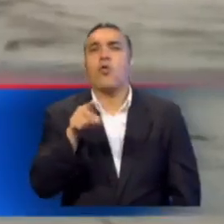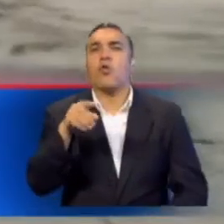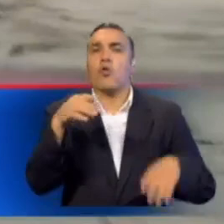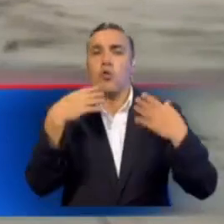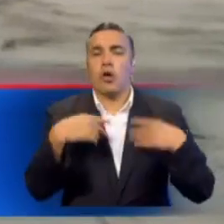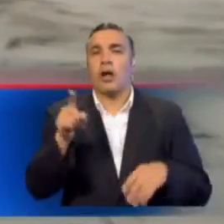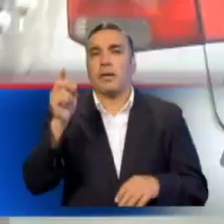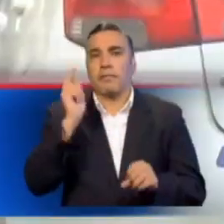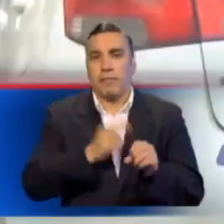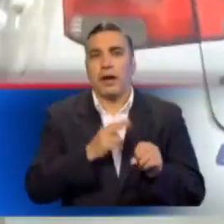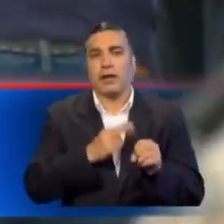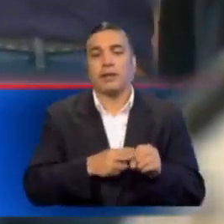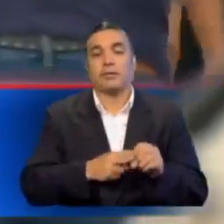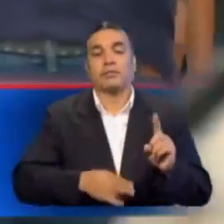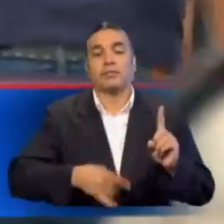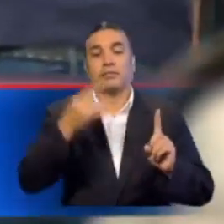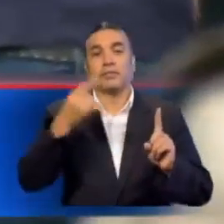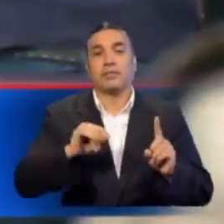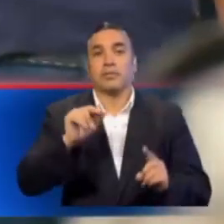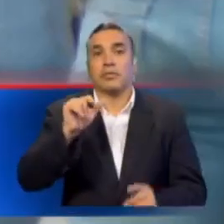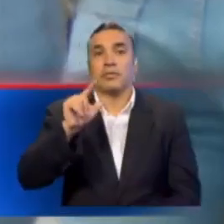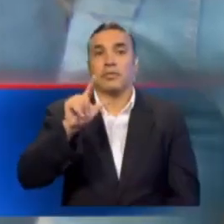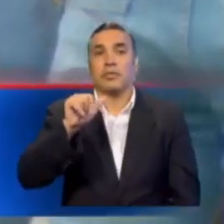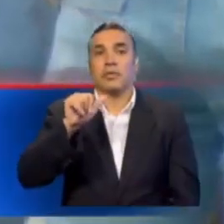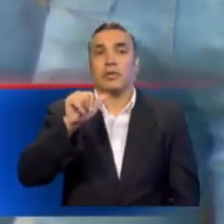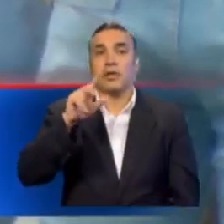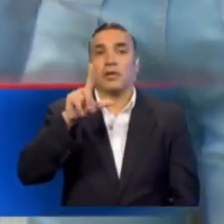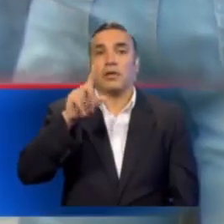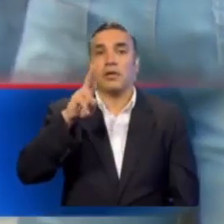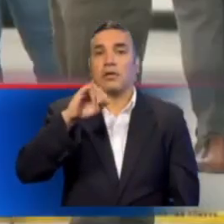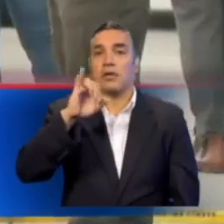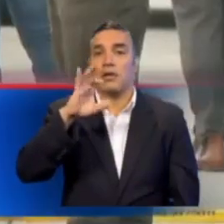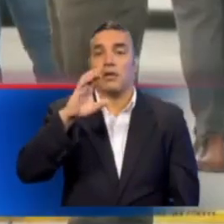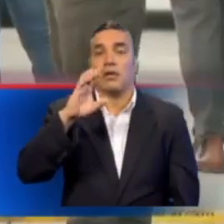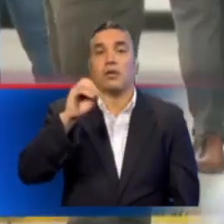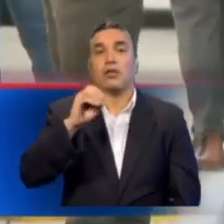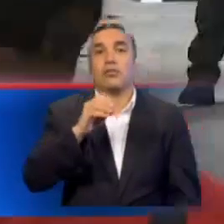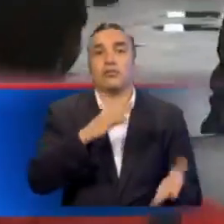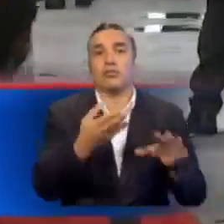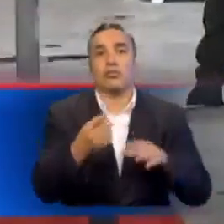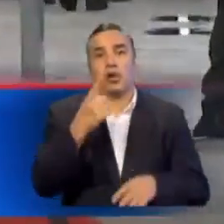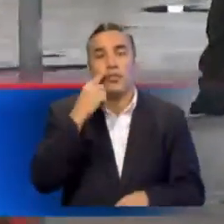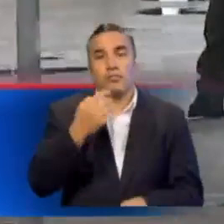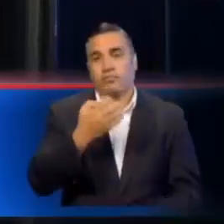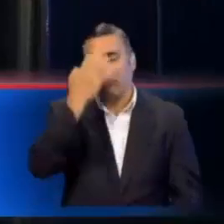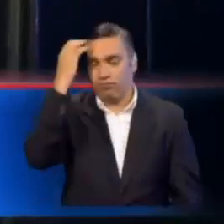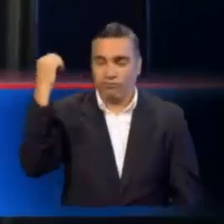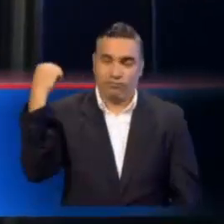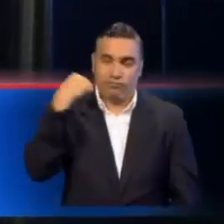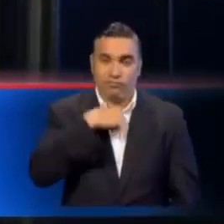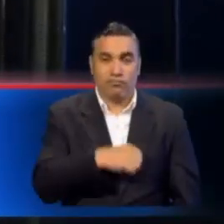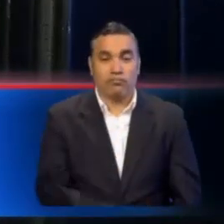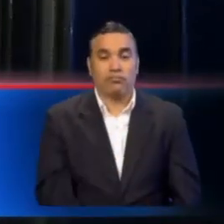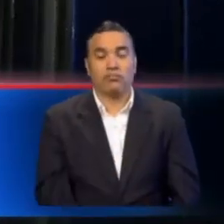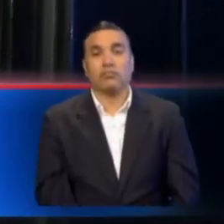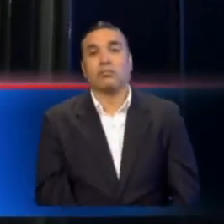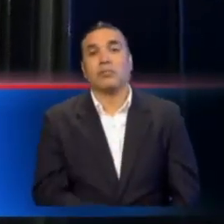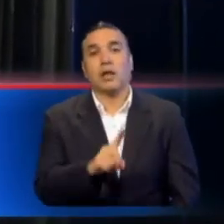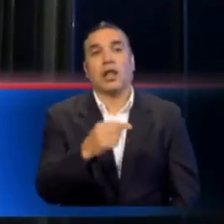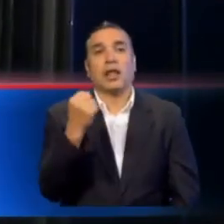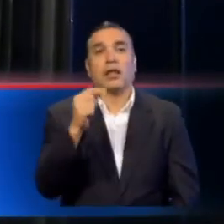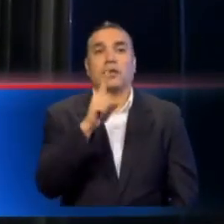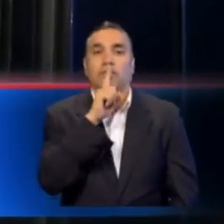la participación de alias alvarito en el crimen del presentador efraín ruales se coge el derecho al silencio